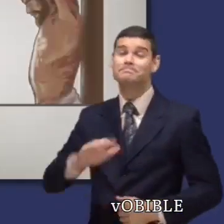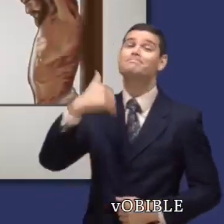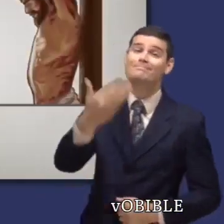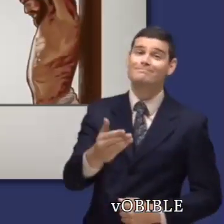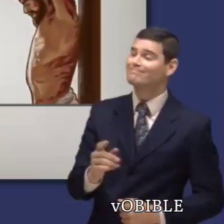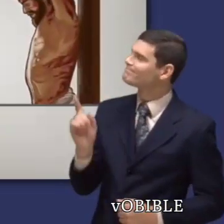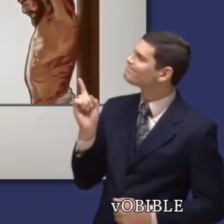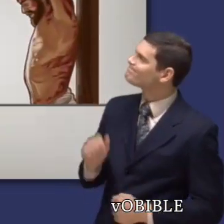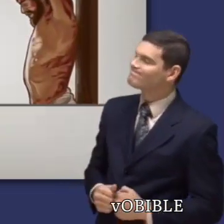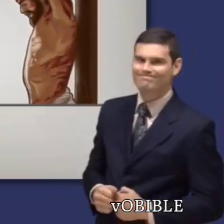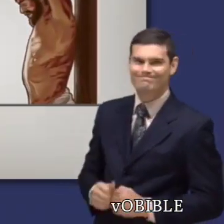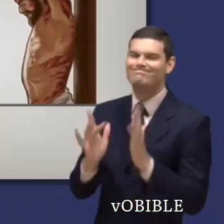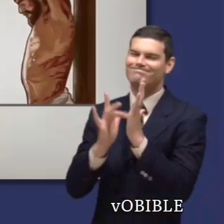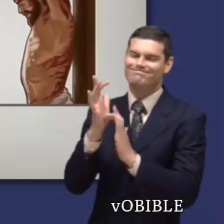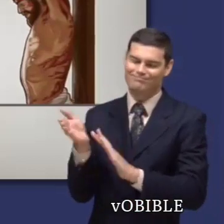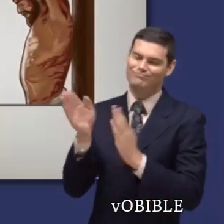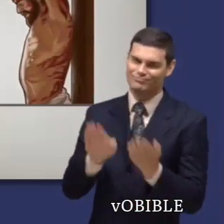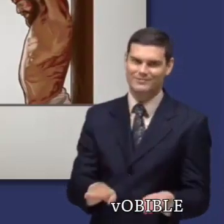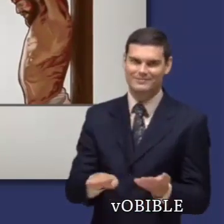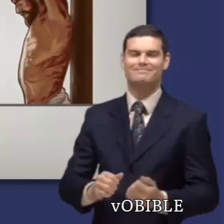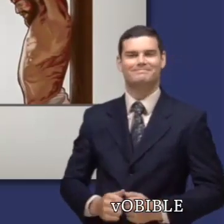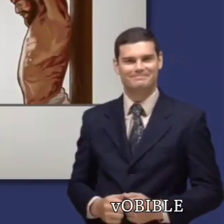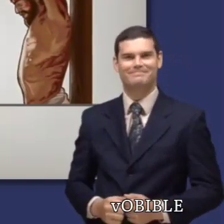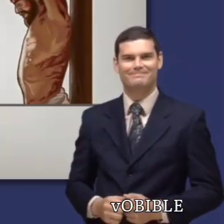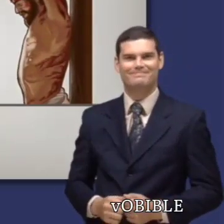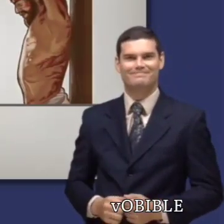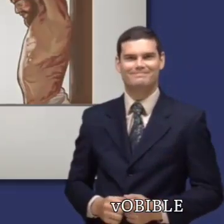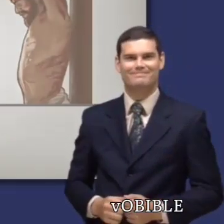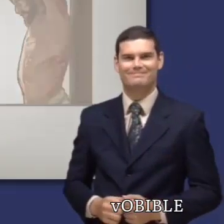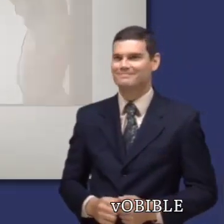Poco después, da su vida por la humanidad.